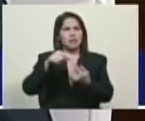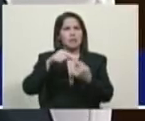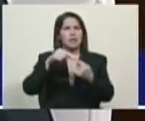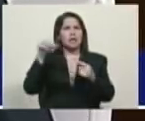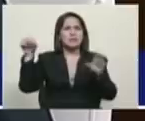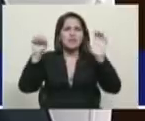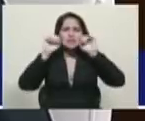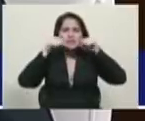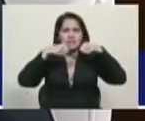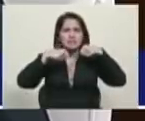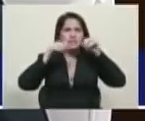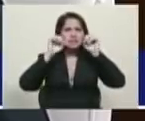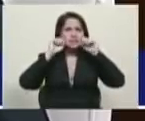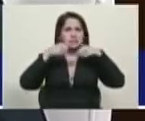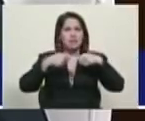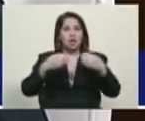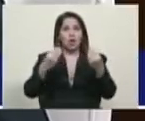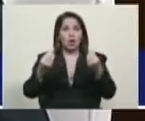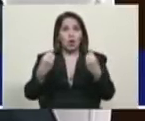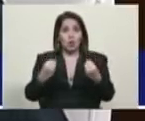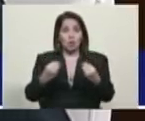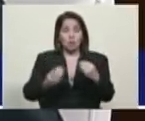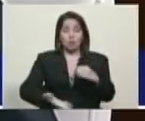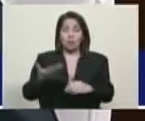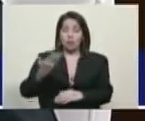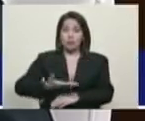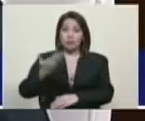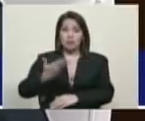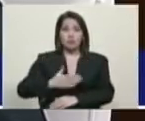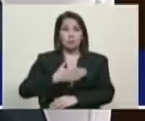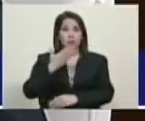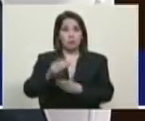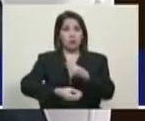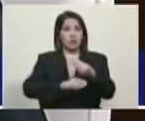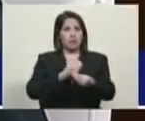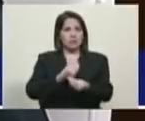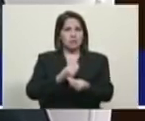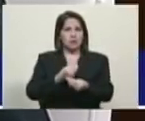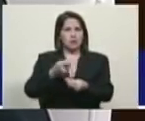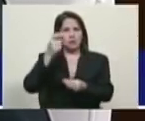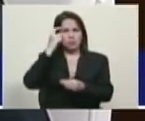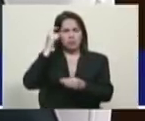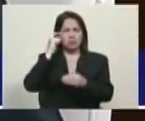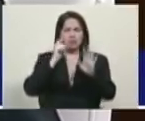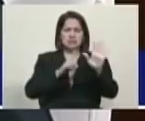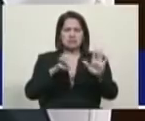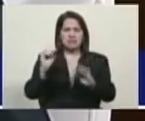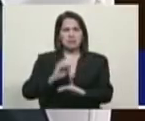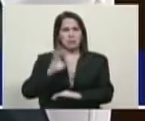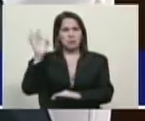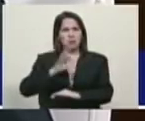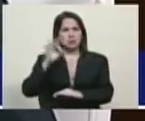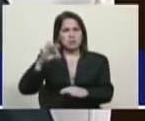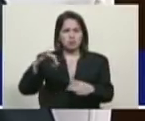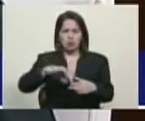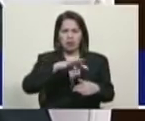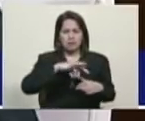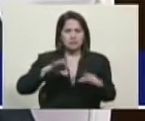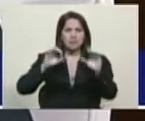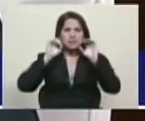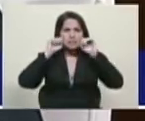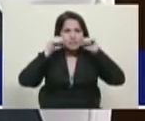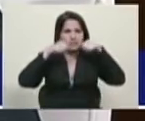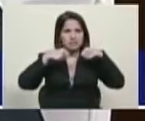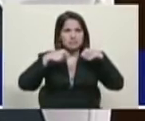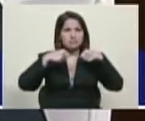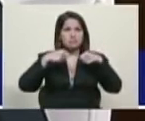un proceso de recuperación importante que pudiéramos llegar en un par de años a cubrir un 60% de la semilla de maíz. Dios